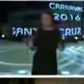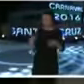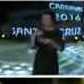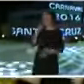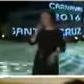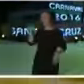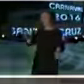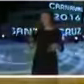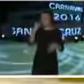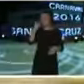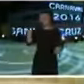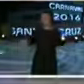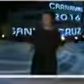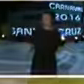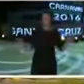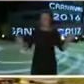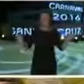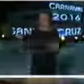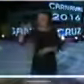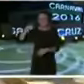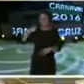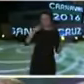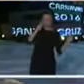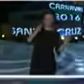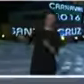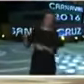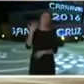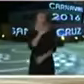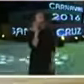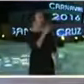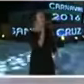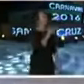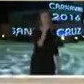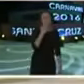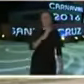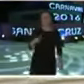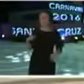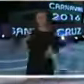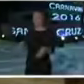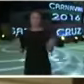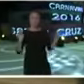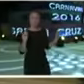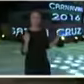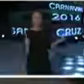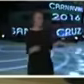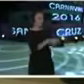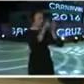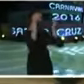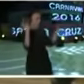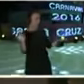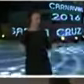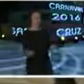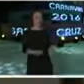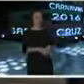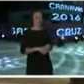más basta que braga del parto. Te miro y es que yo me parto. Me da igual, ¿me entiendes? Me